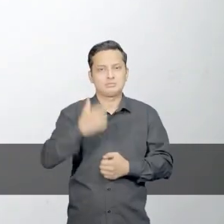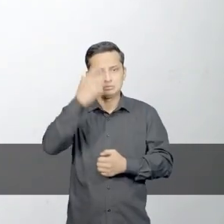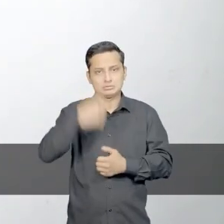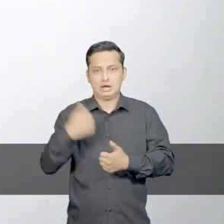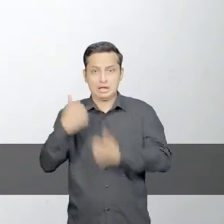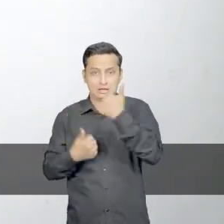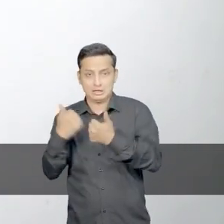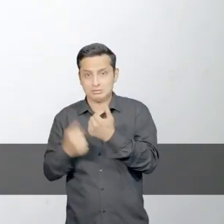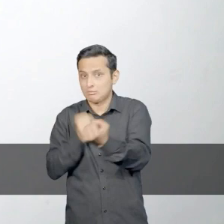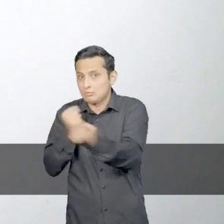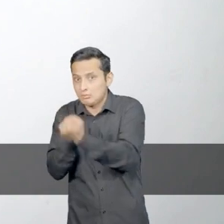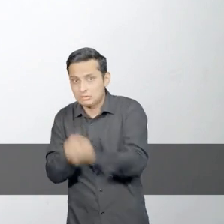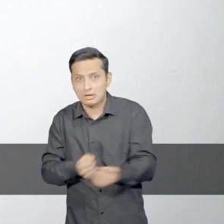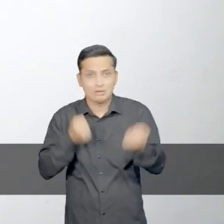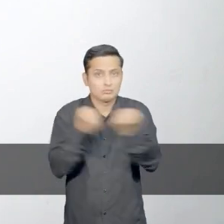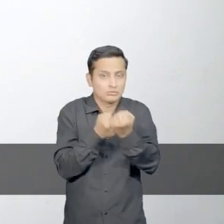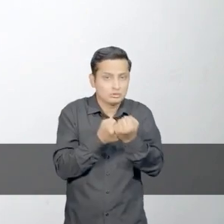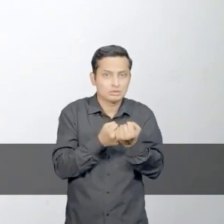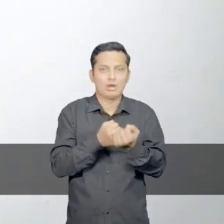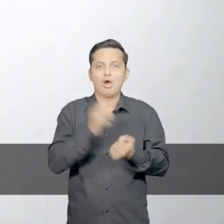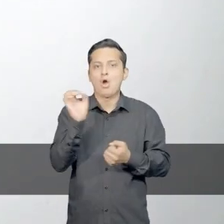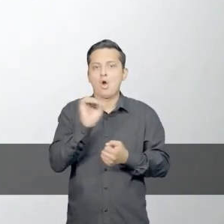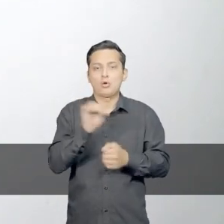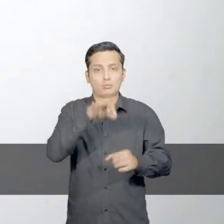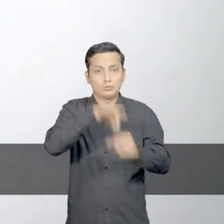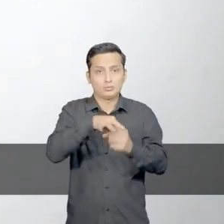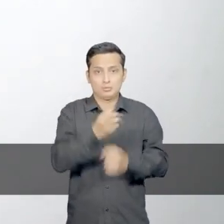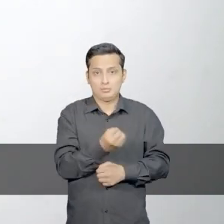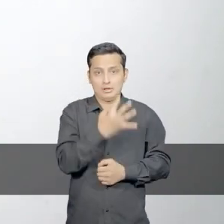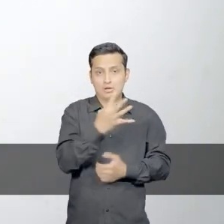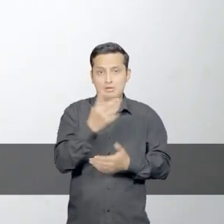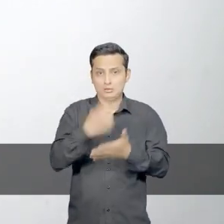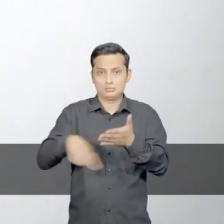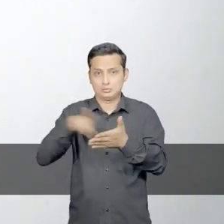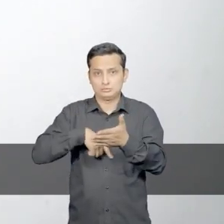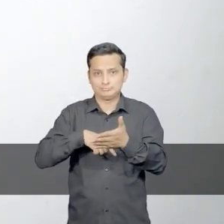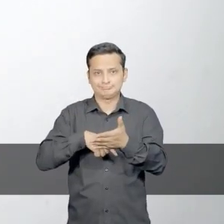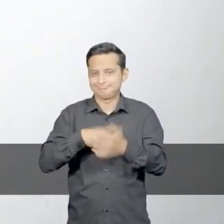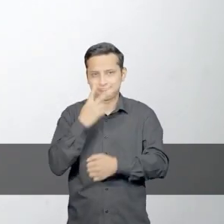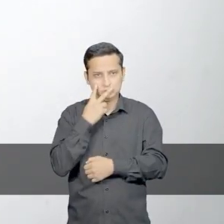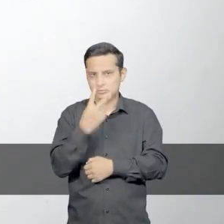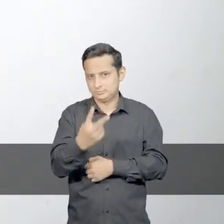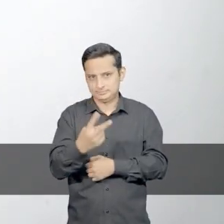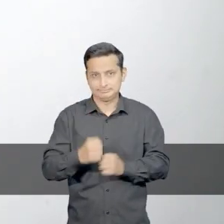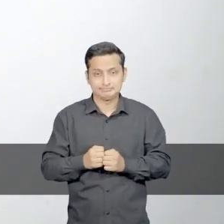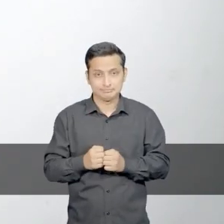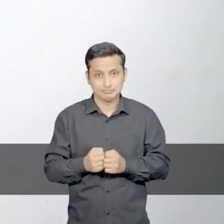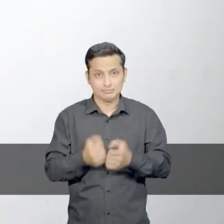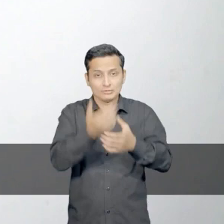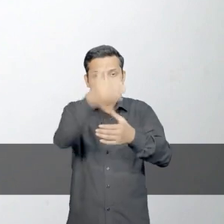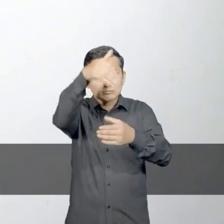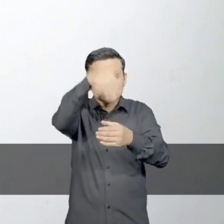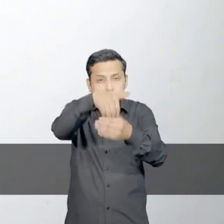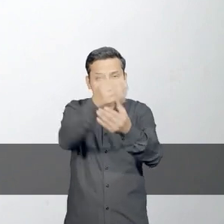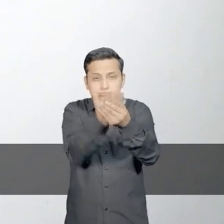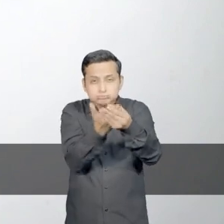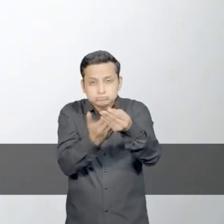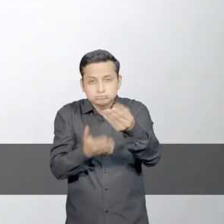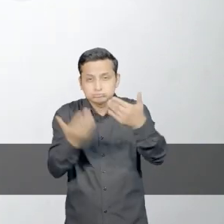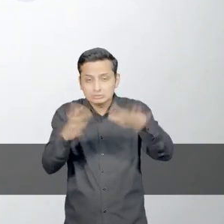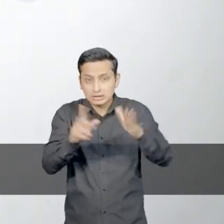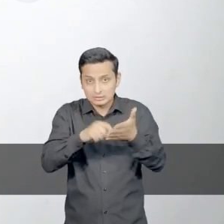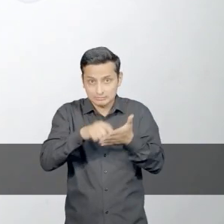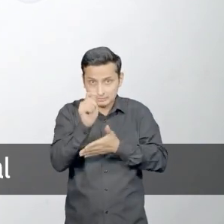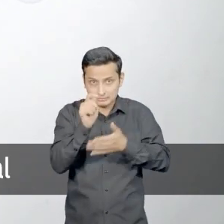para candidatos o corresponden a las opciones de voto blanco y nulo. El acta digitada y validada se publica en